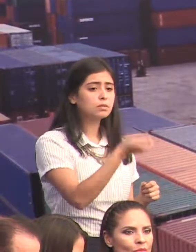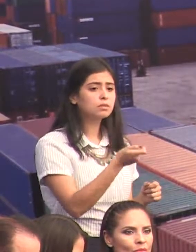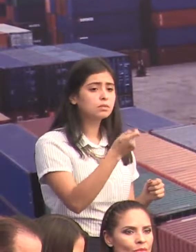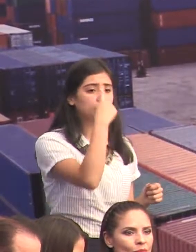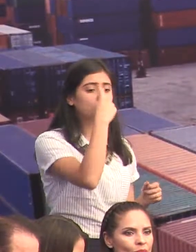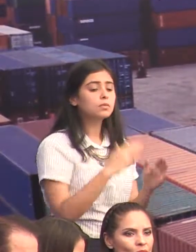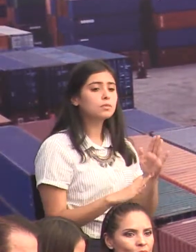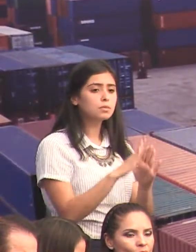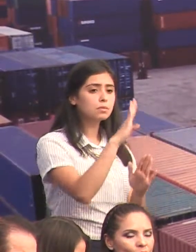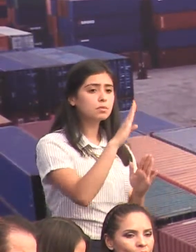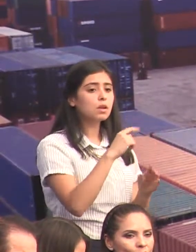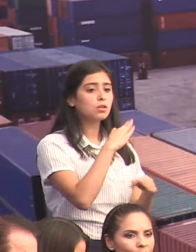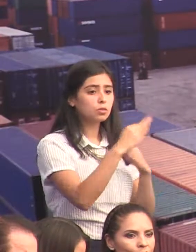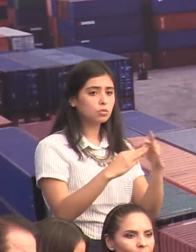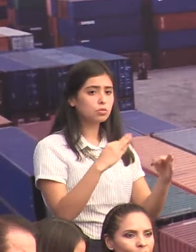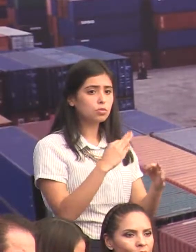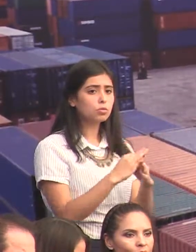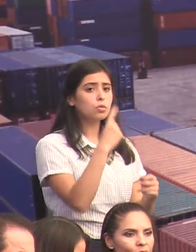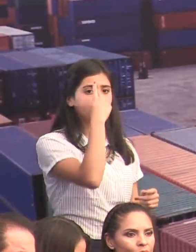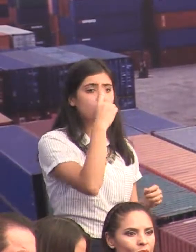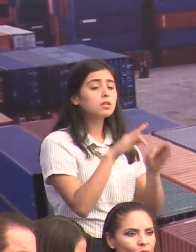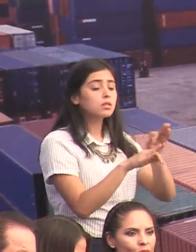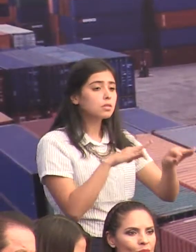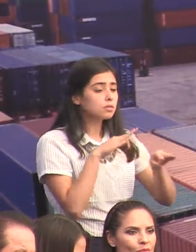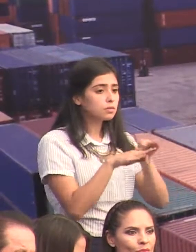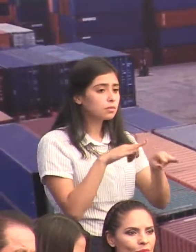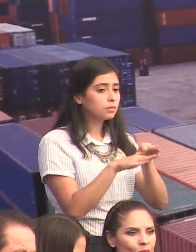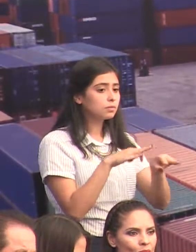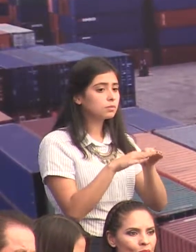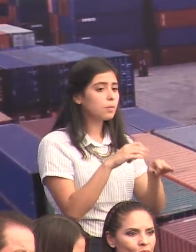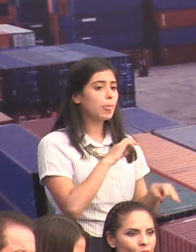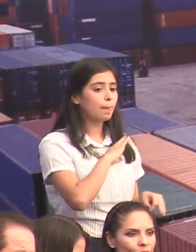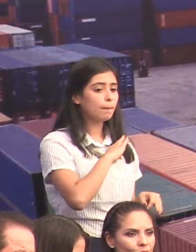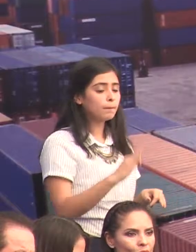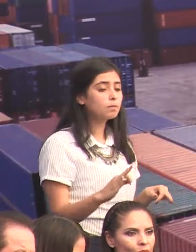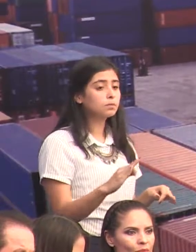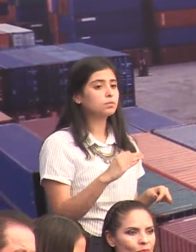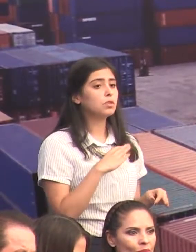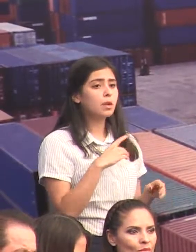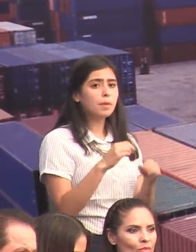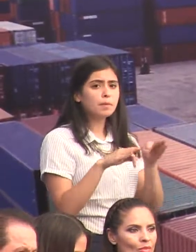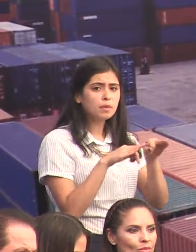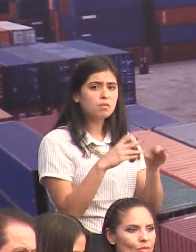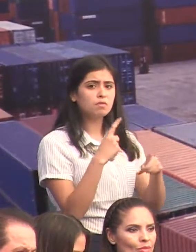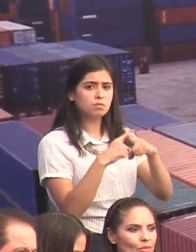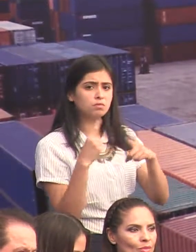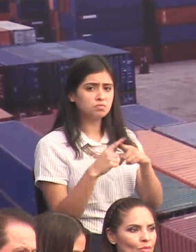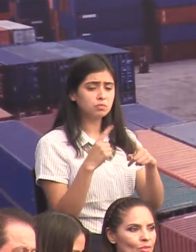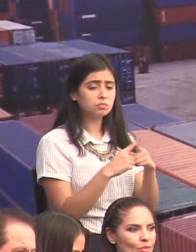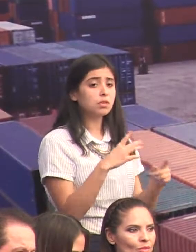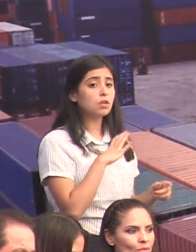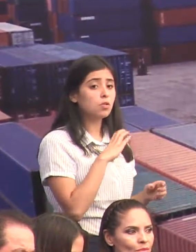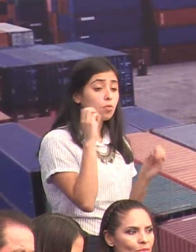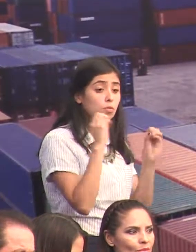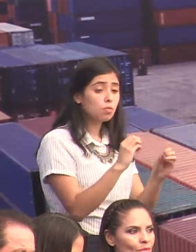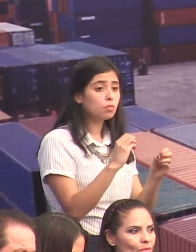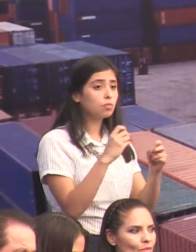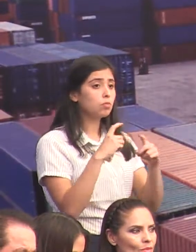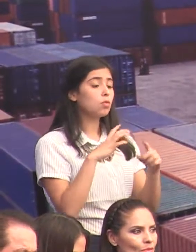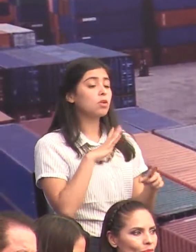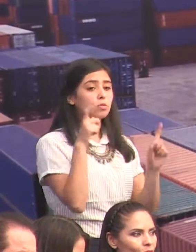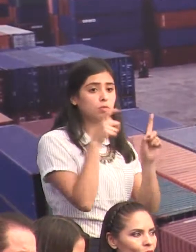así superaremos cada uno de los retos que tenemos enfrente para lograr las condiciones necesarias a fin de que empiece a fluir